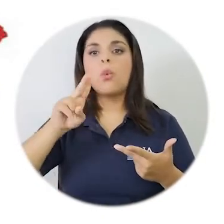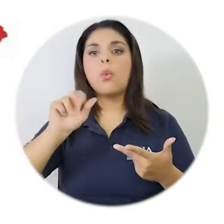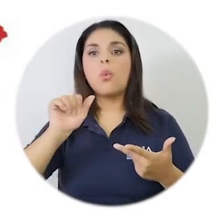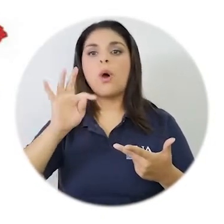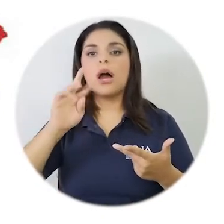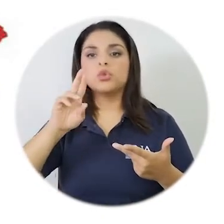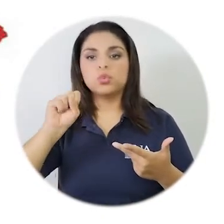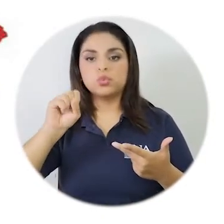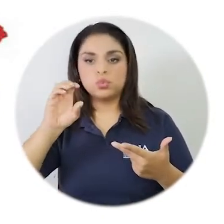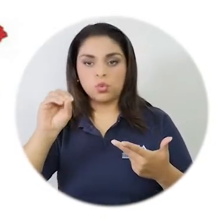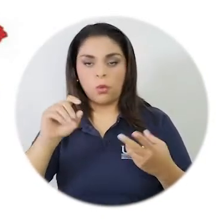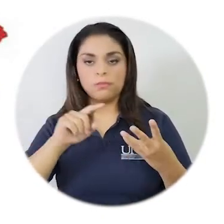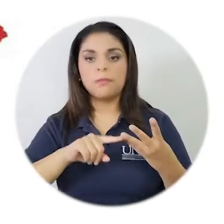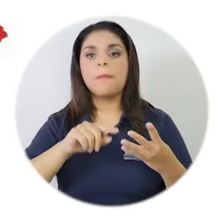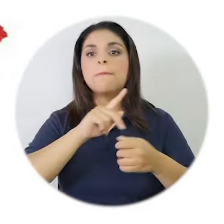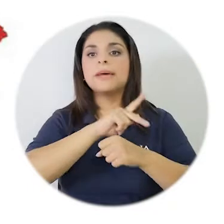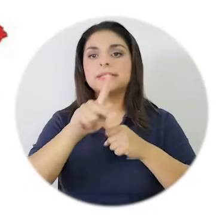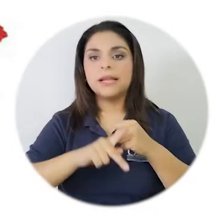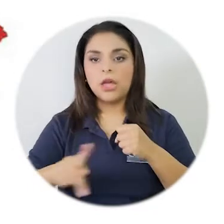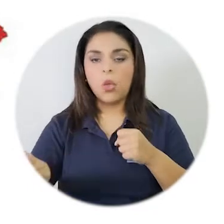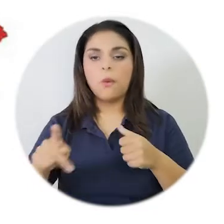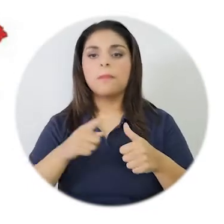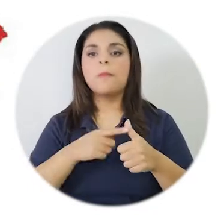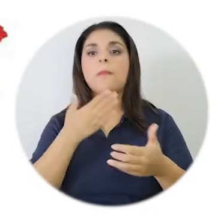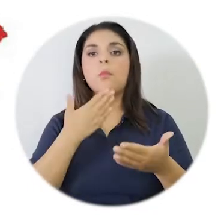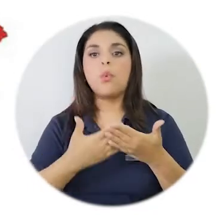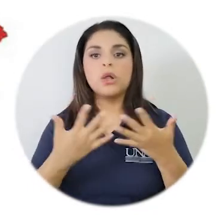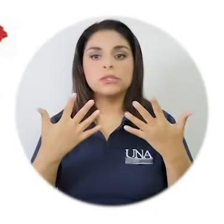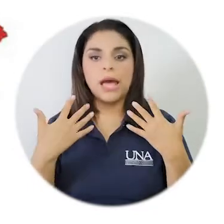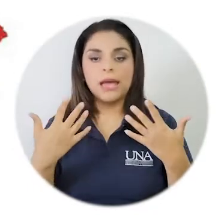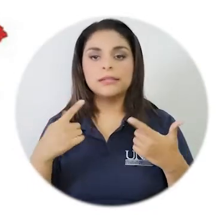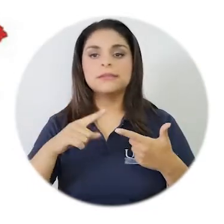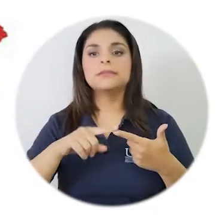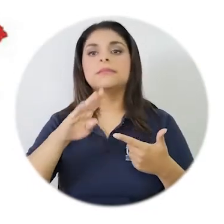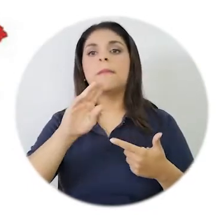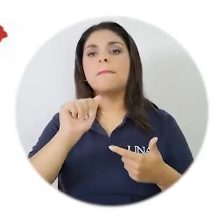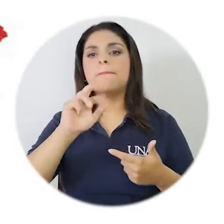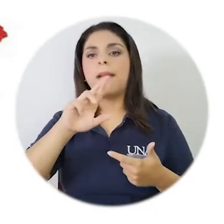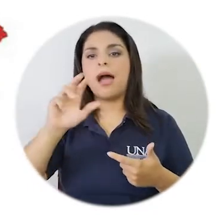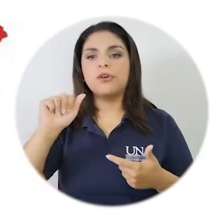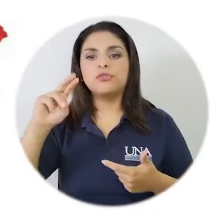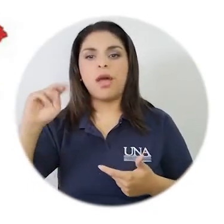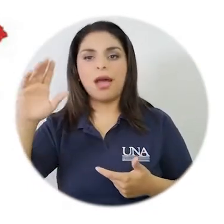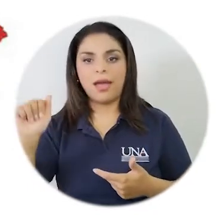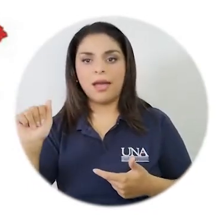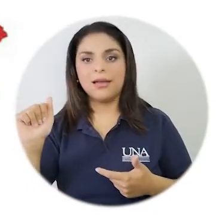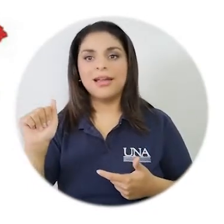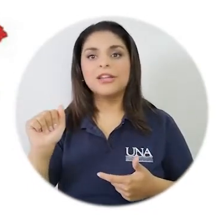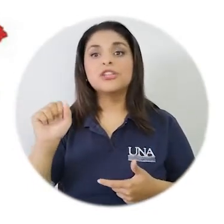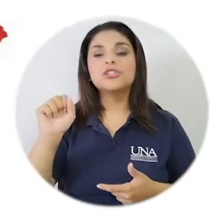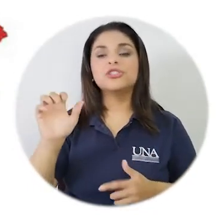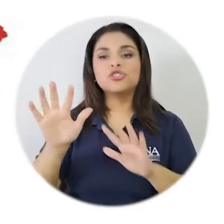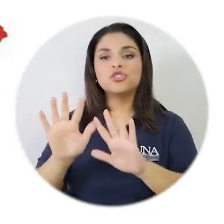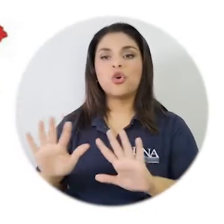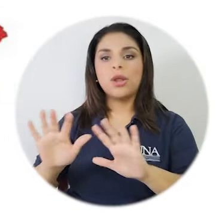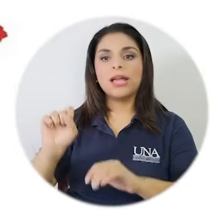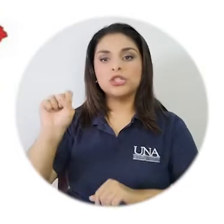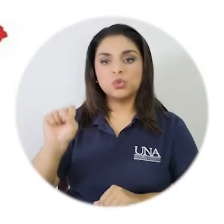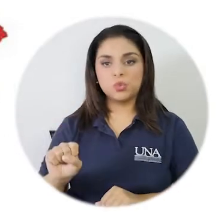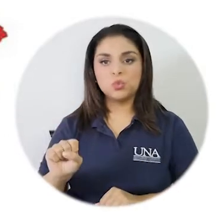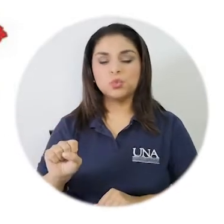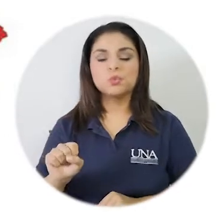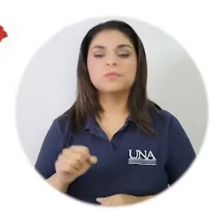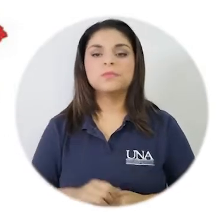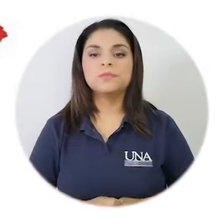Guatuzo, el paso de Pérez Zeledón, Buenos Aires, Barranca, y toda la zona sur que colinda con